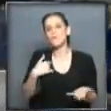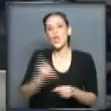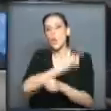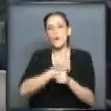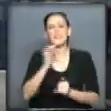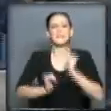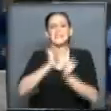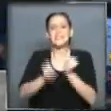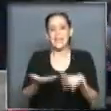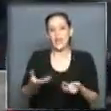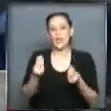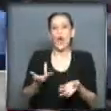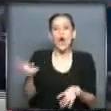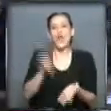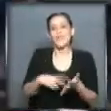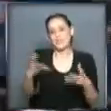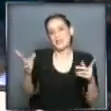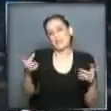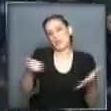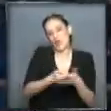explicación para que esto haya vuelto a pasar.